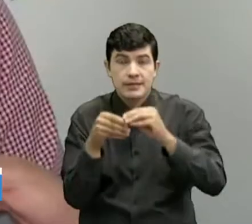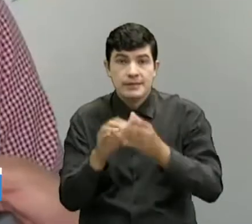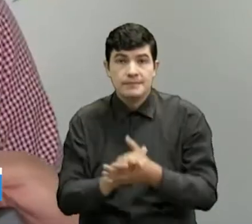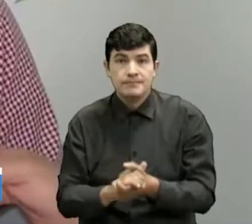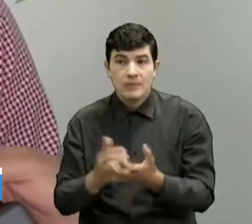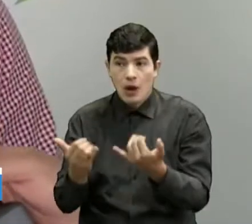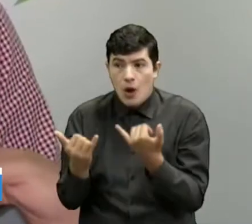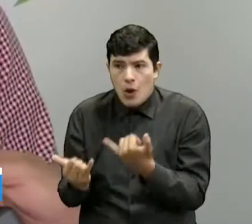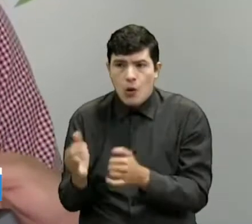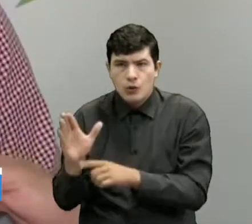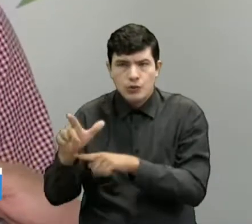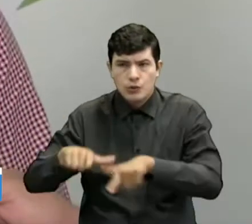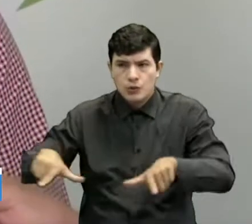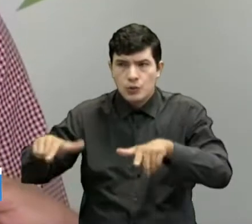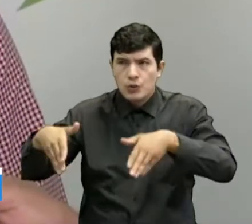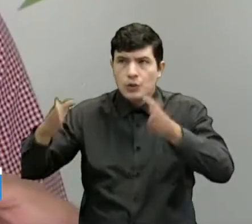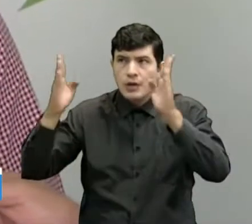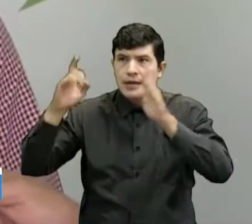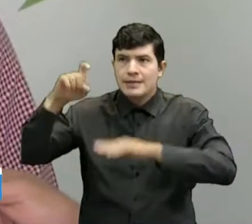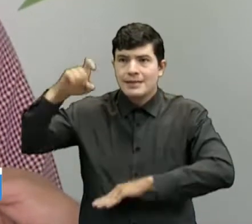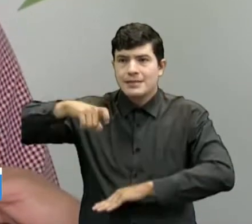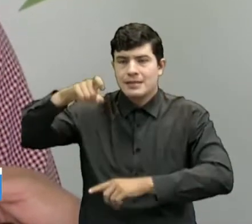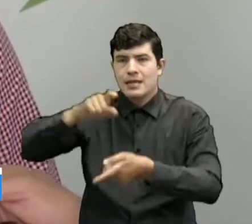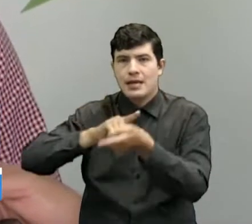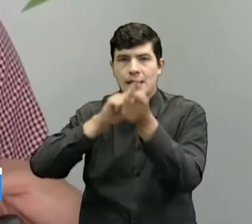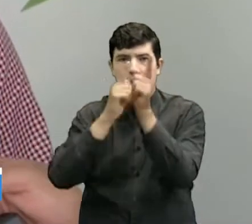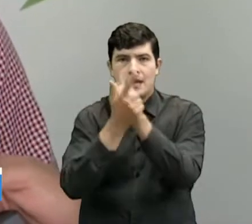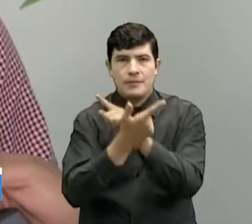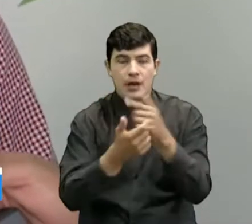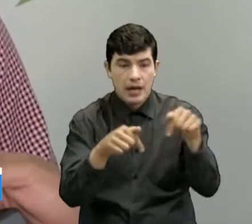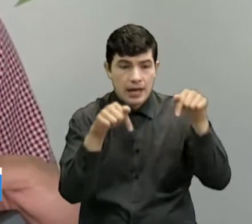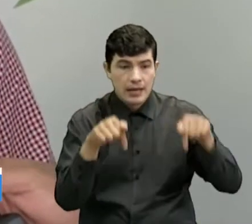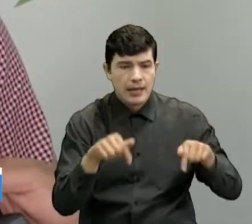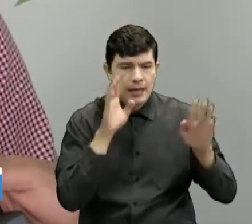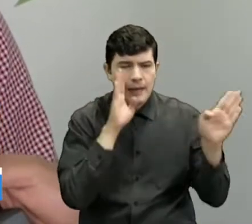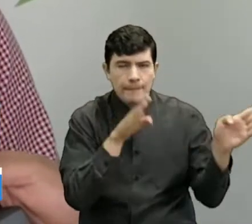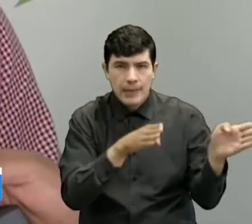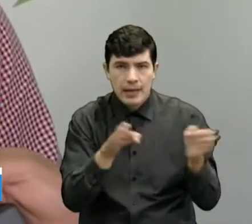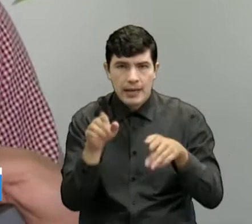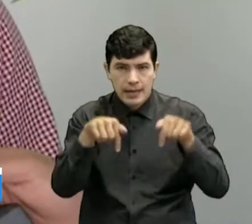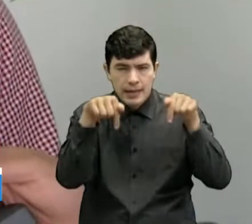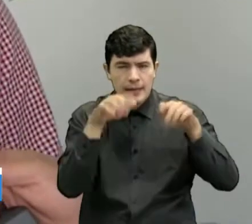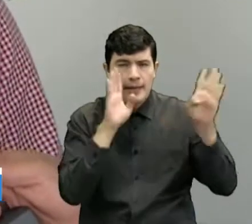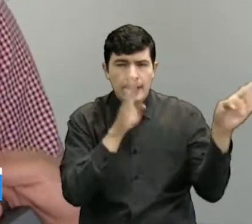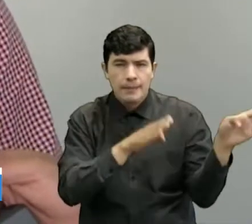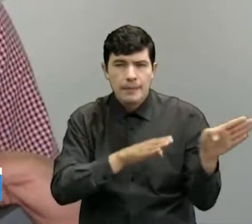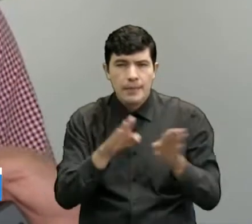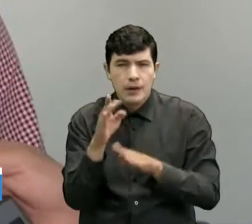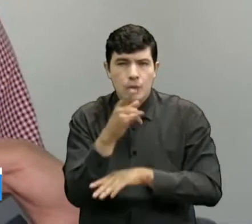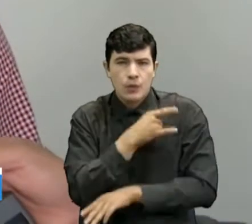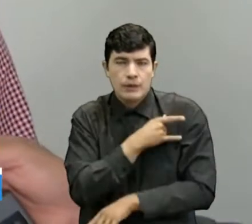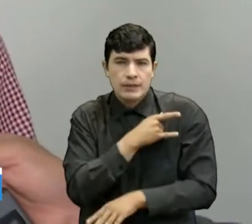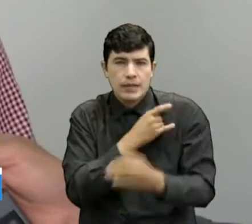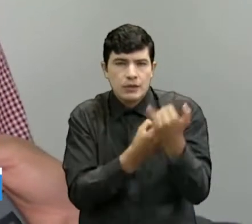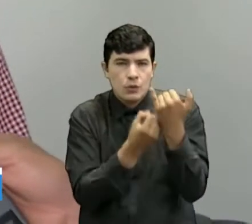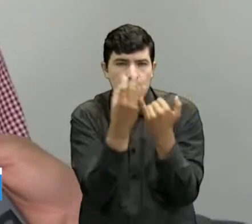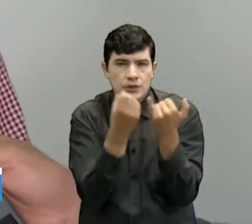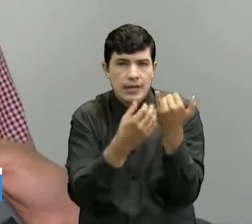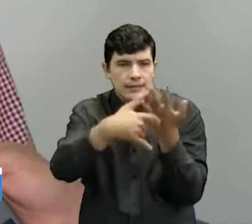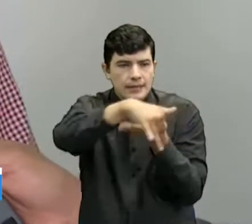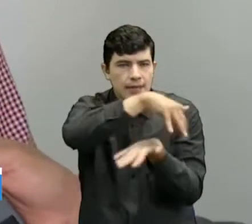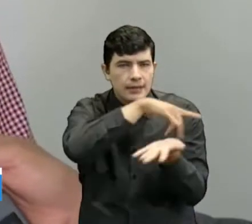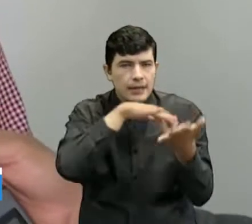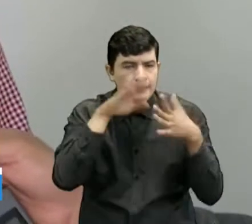instalaciones merecen un cambio y todo este plan maestro que se ha diseñado con la Universidad Industrial de Santander en materia de